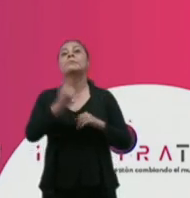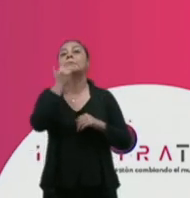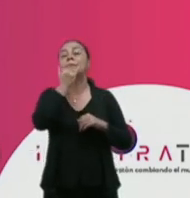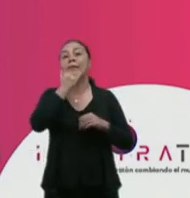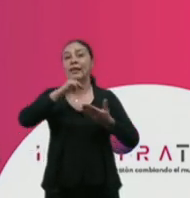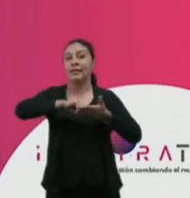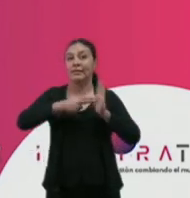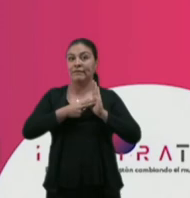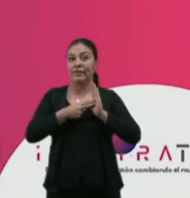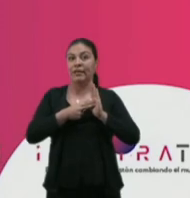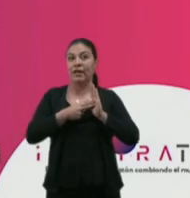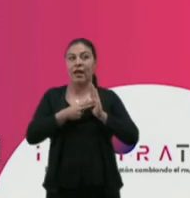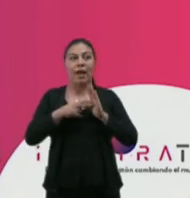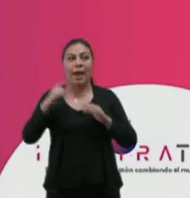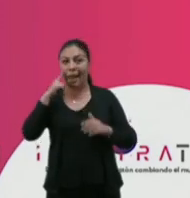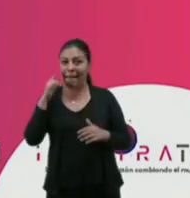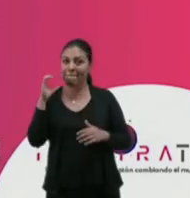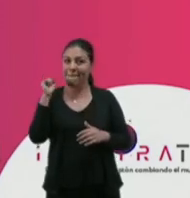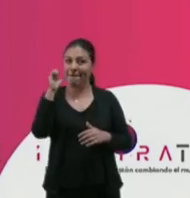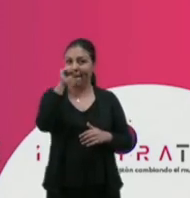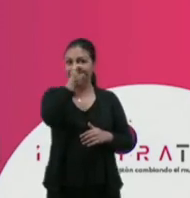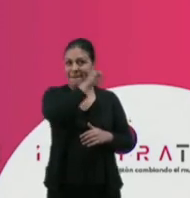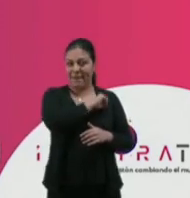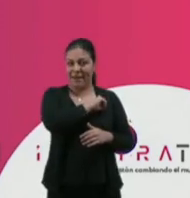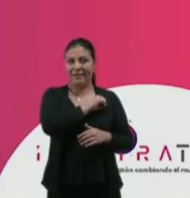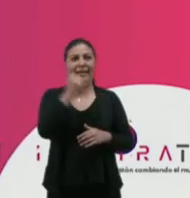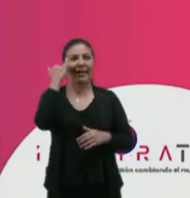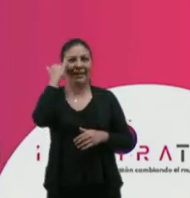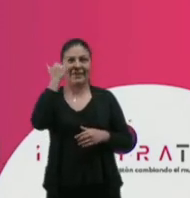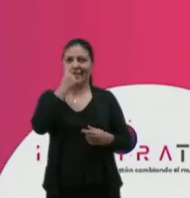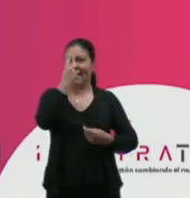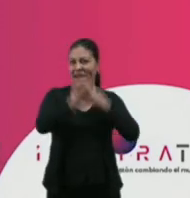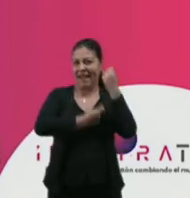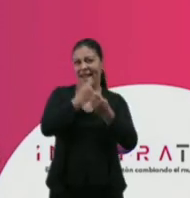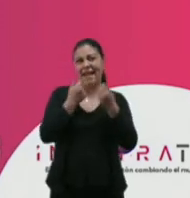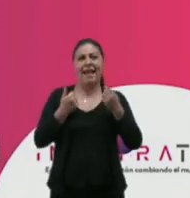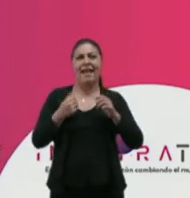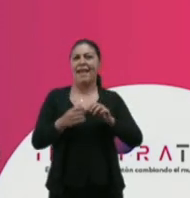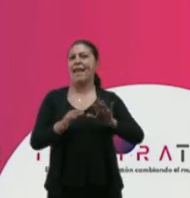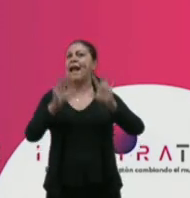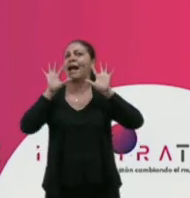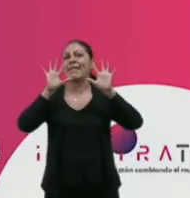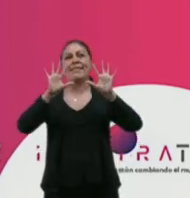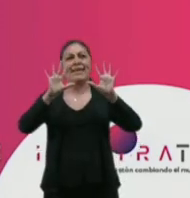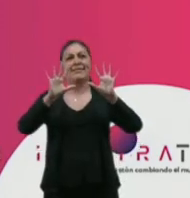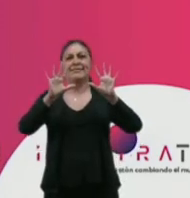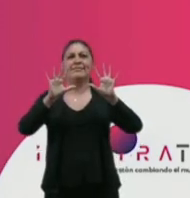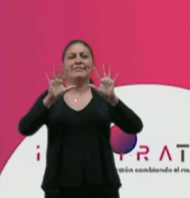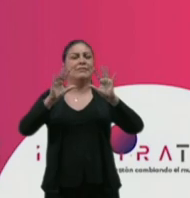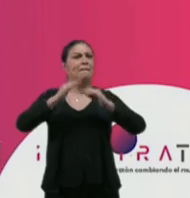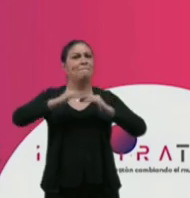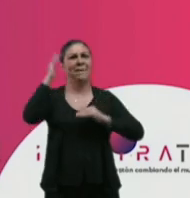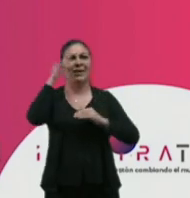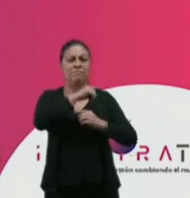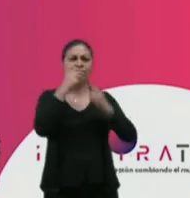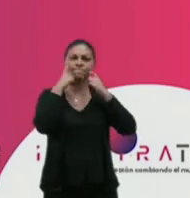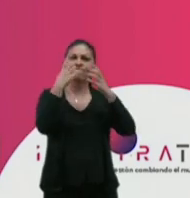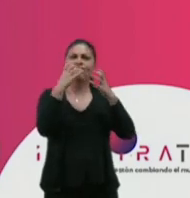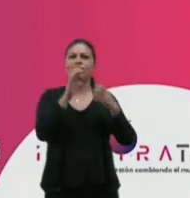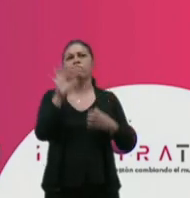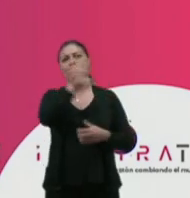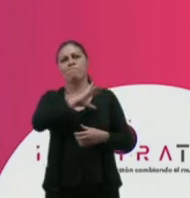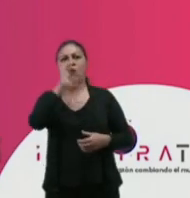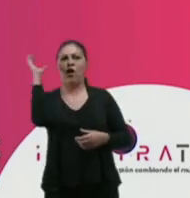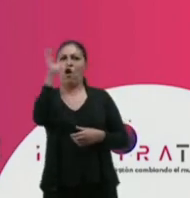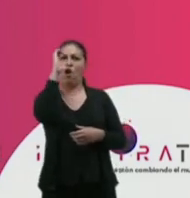a los emprendimientos, los 10 emprendimientos emergentes más grandes de Colombia y tratarles de pasarles